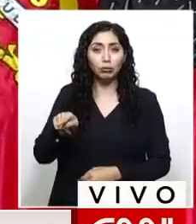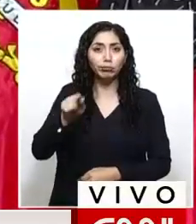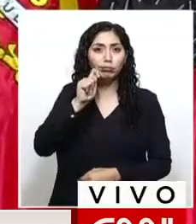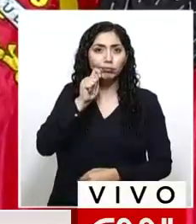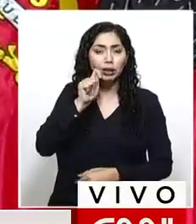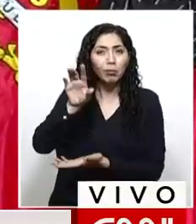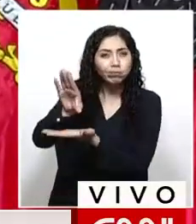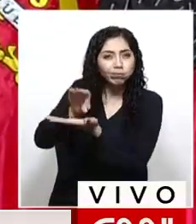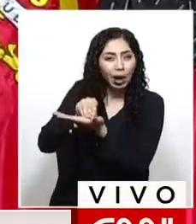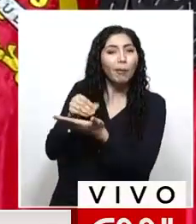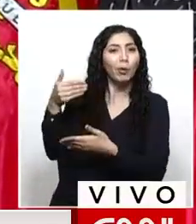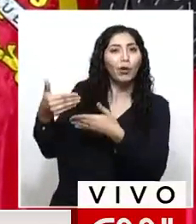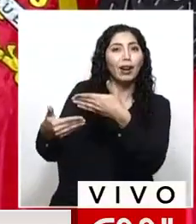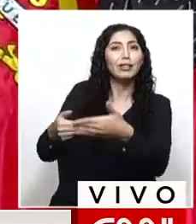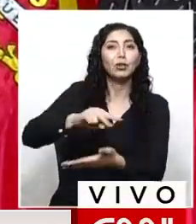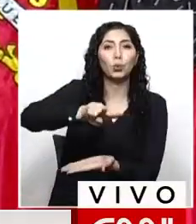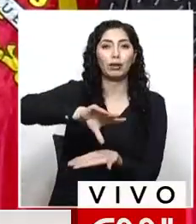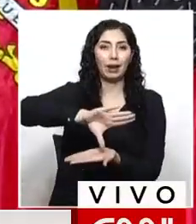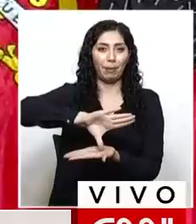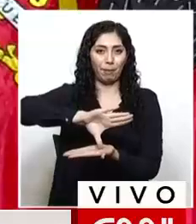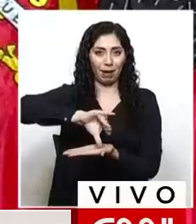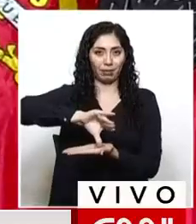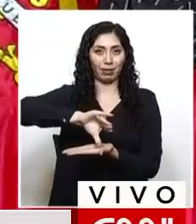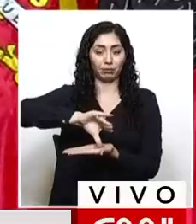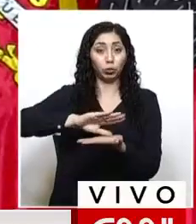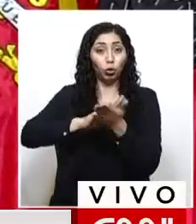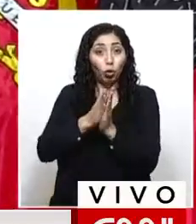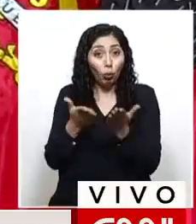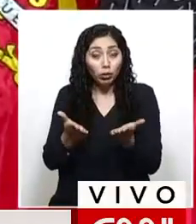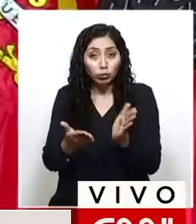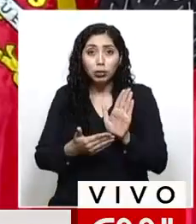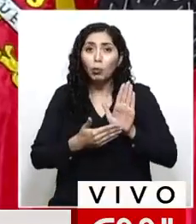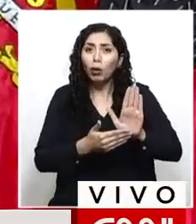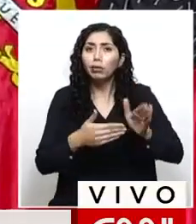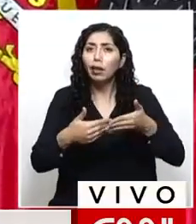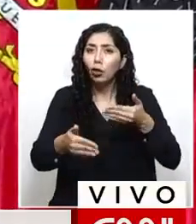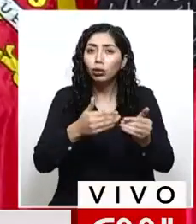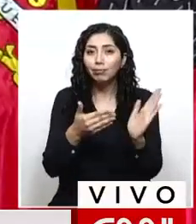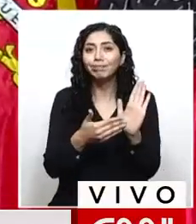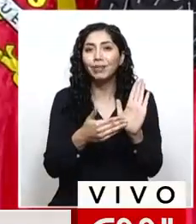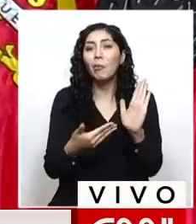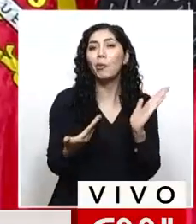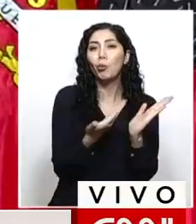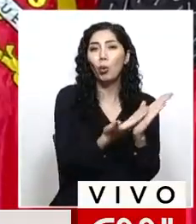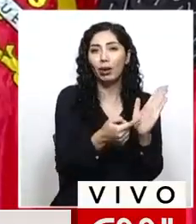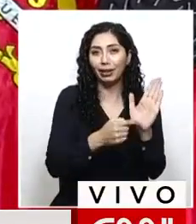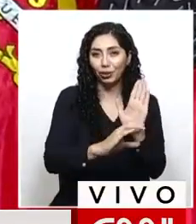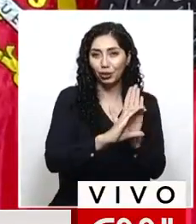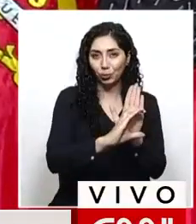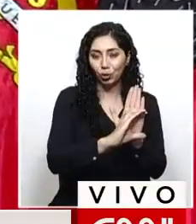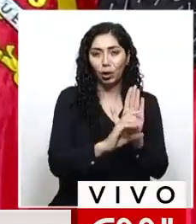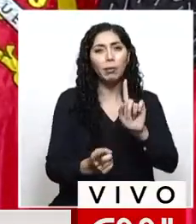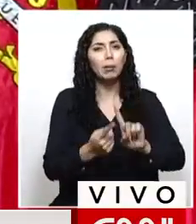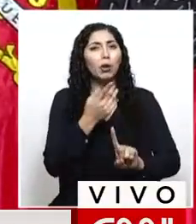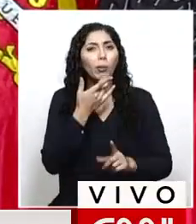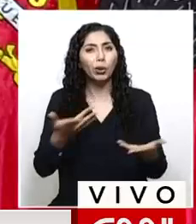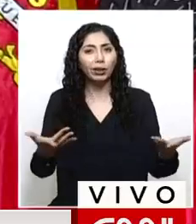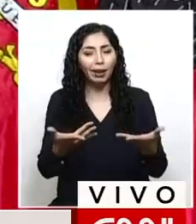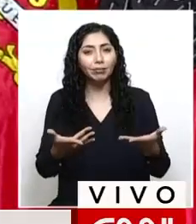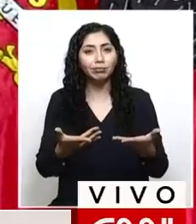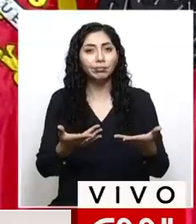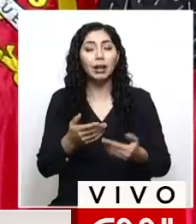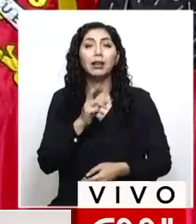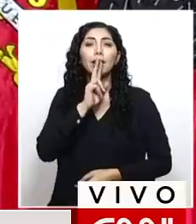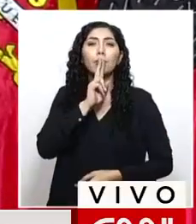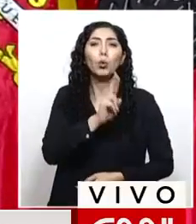patria. Y todo eso se refleja en esta propuesta. En primer lugar, porque supimos dar una respuesta pacífica